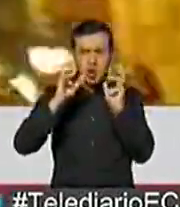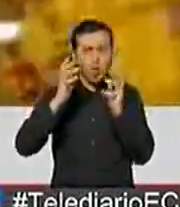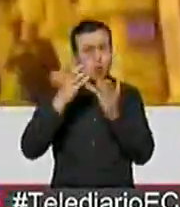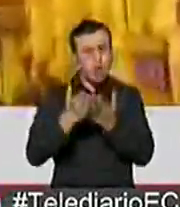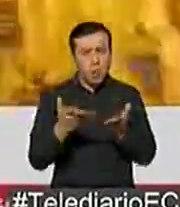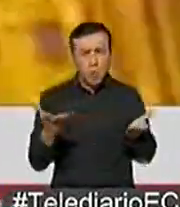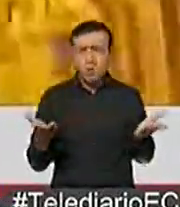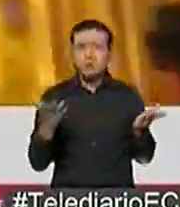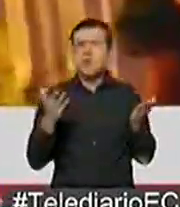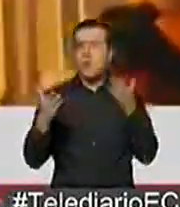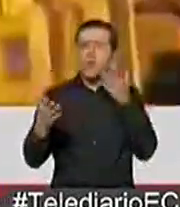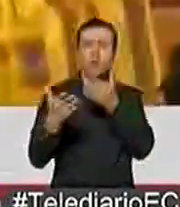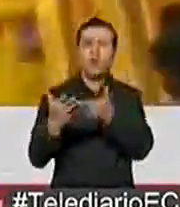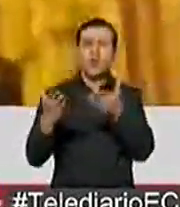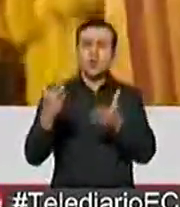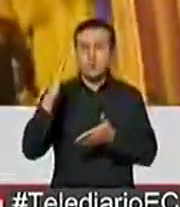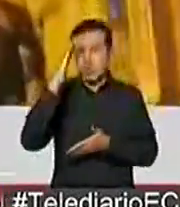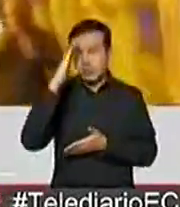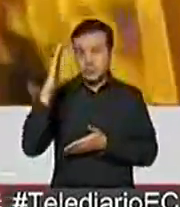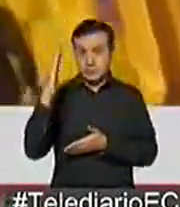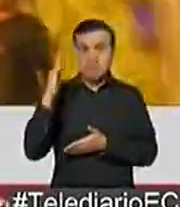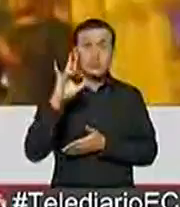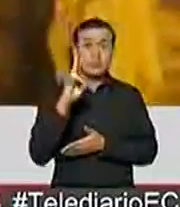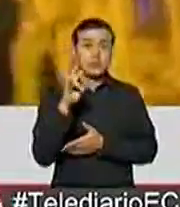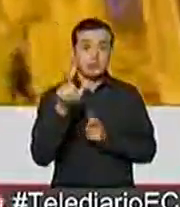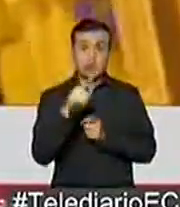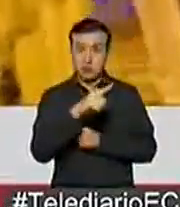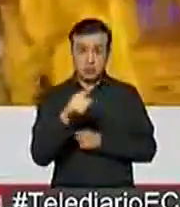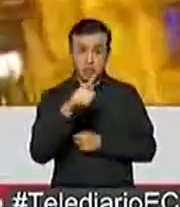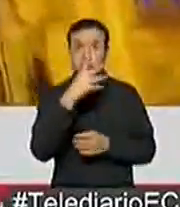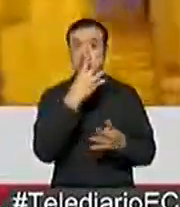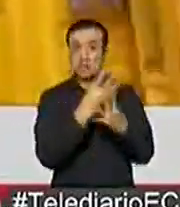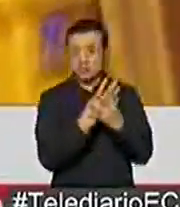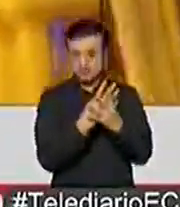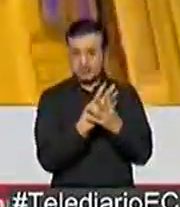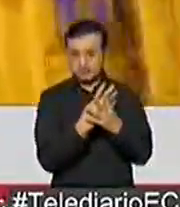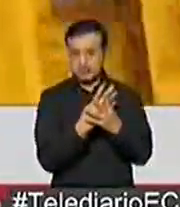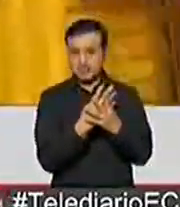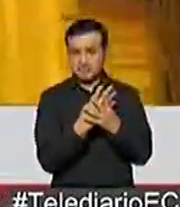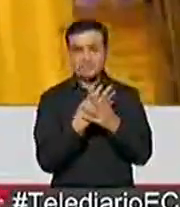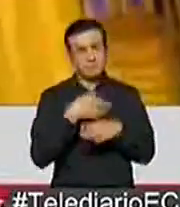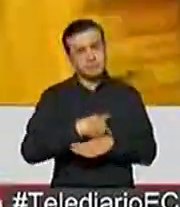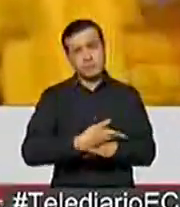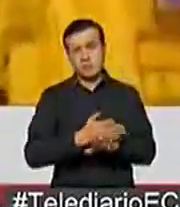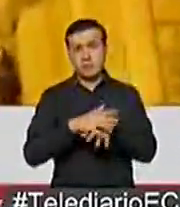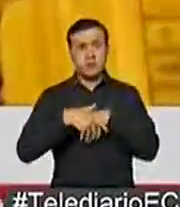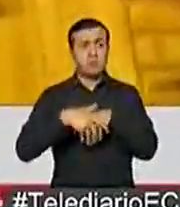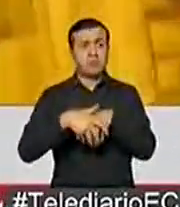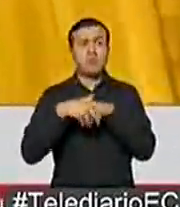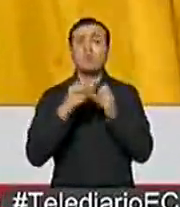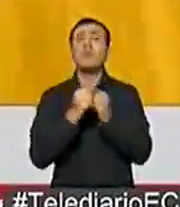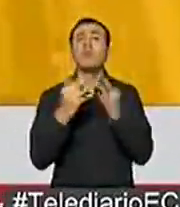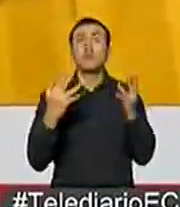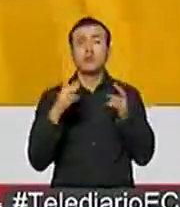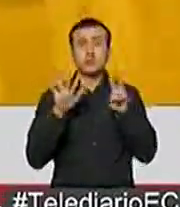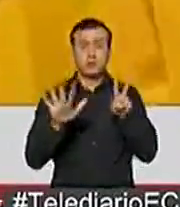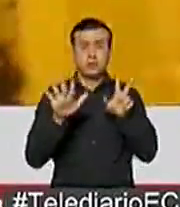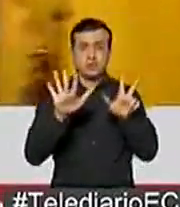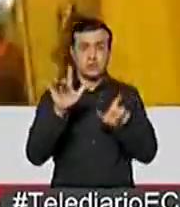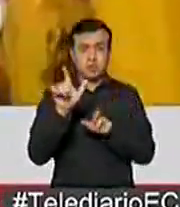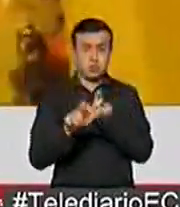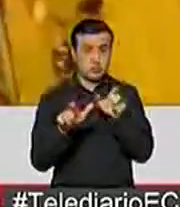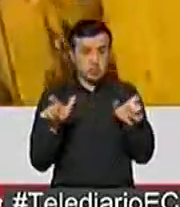contra las fuerzas de seguridad 17 de ellos fueron detenidos producto de esta jornada de protestas aproximadamente 78